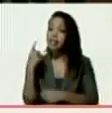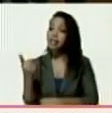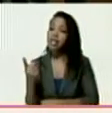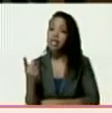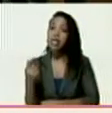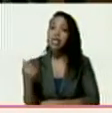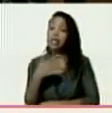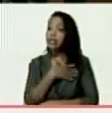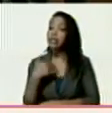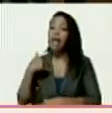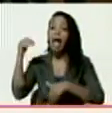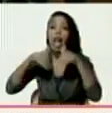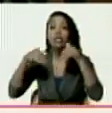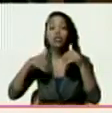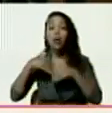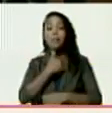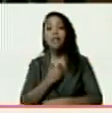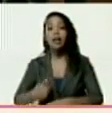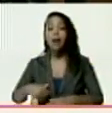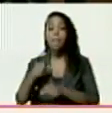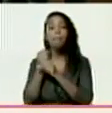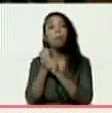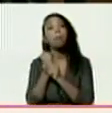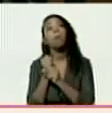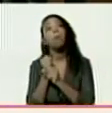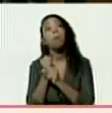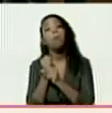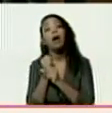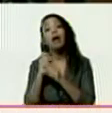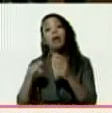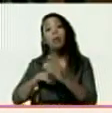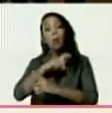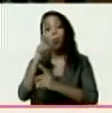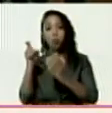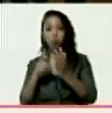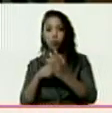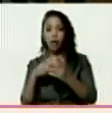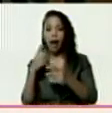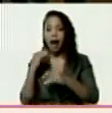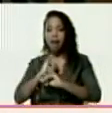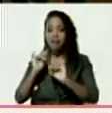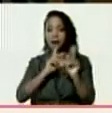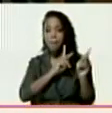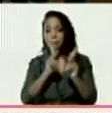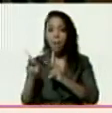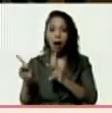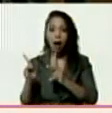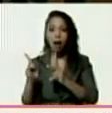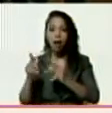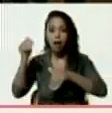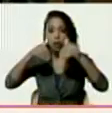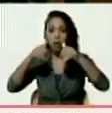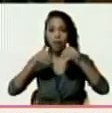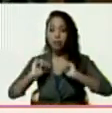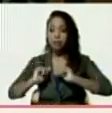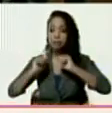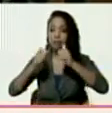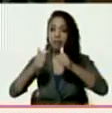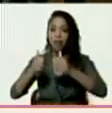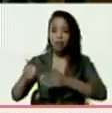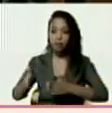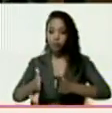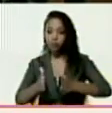que quieren elecciones presidenciales y están esperando nada más que se concluya el cronograma electoral y se arranque por el